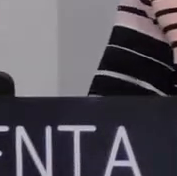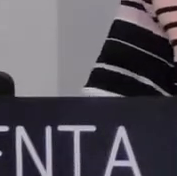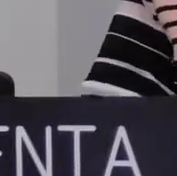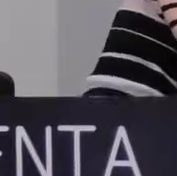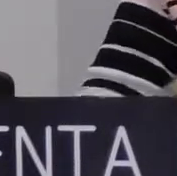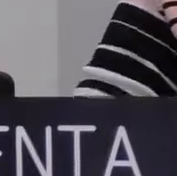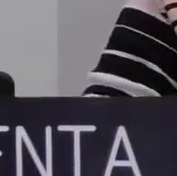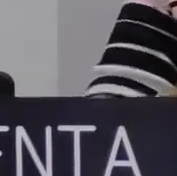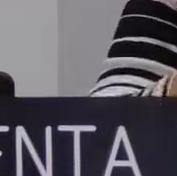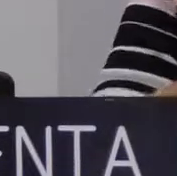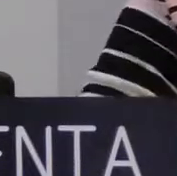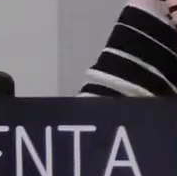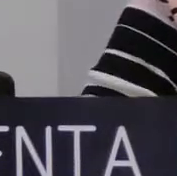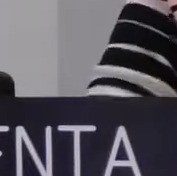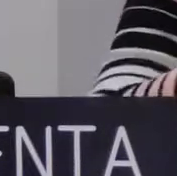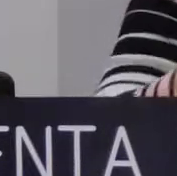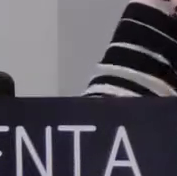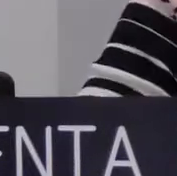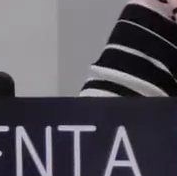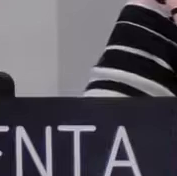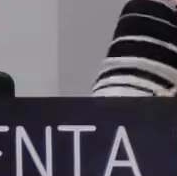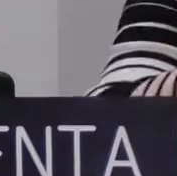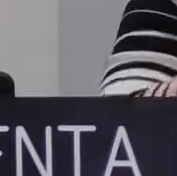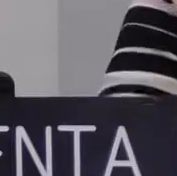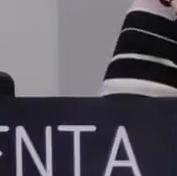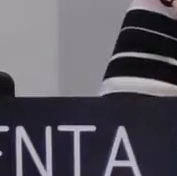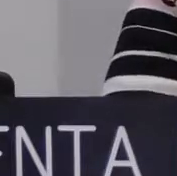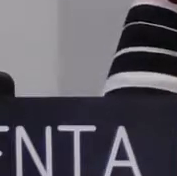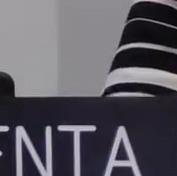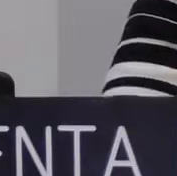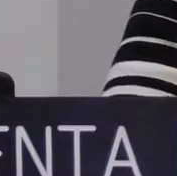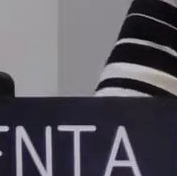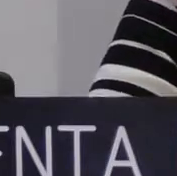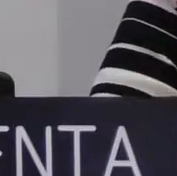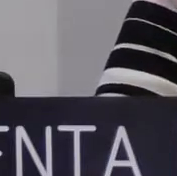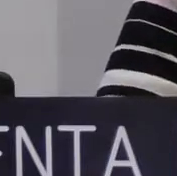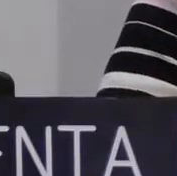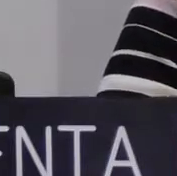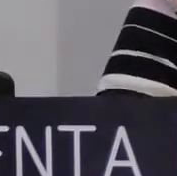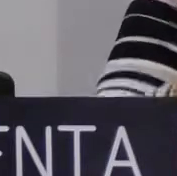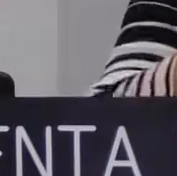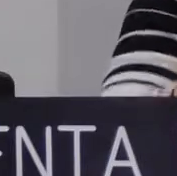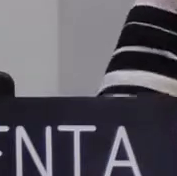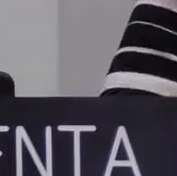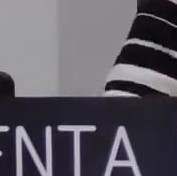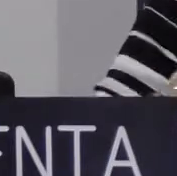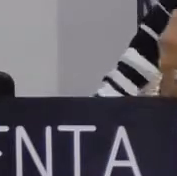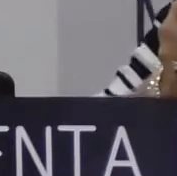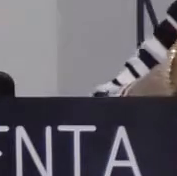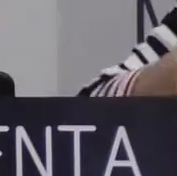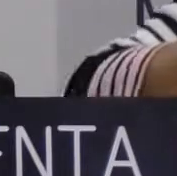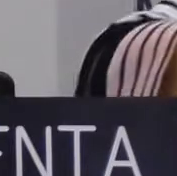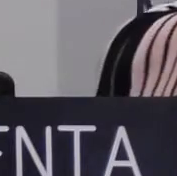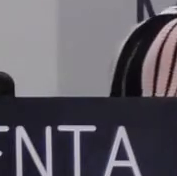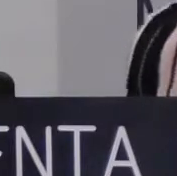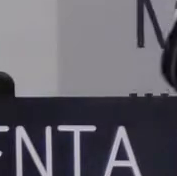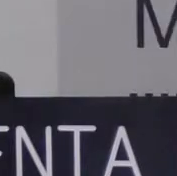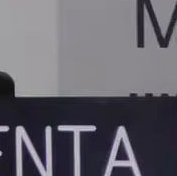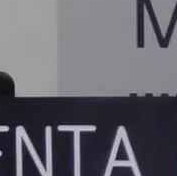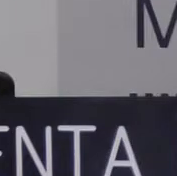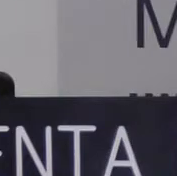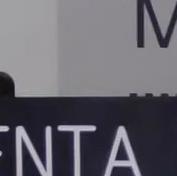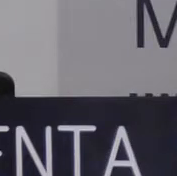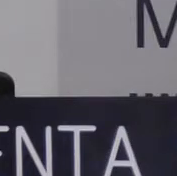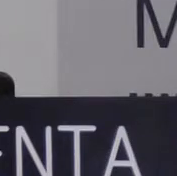sí y ahora 36 hearing